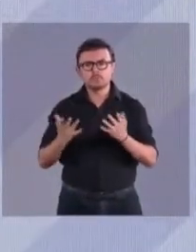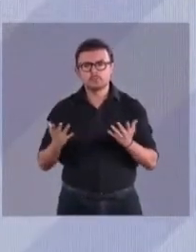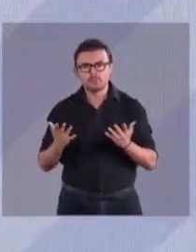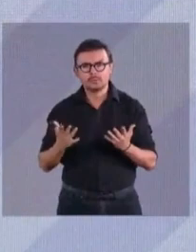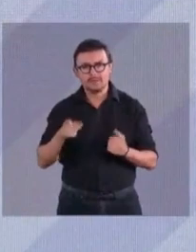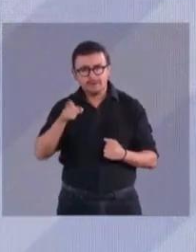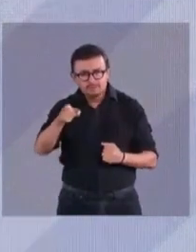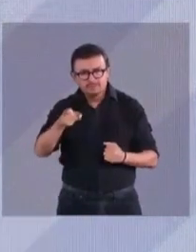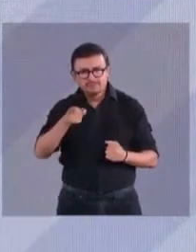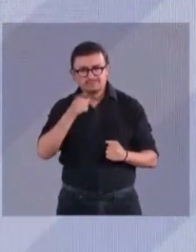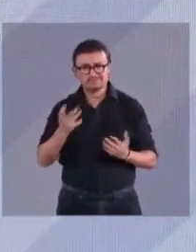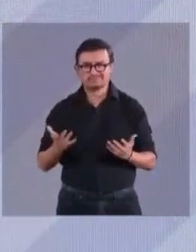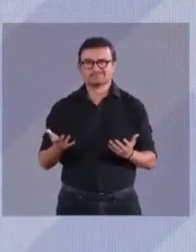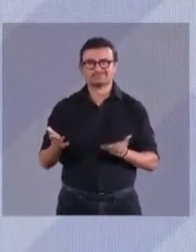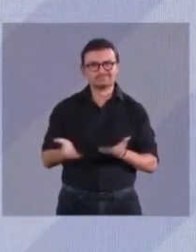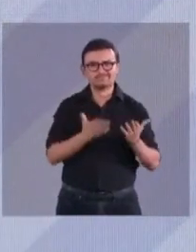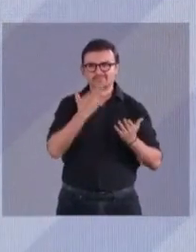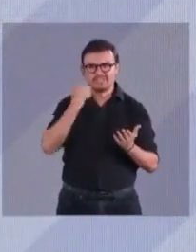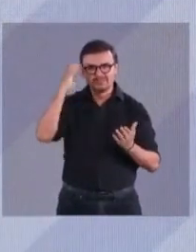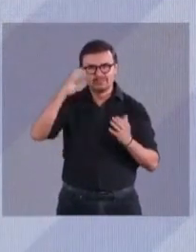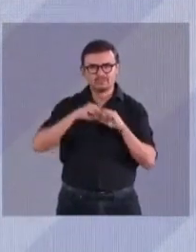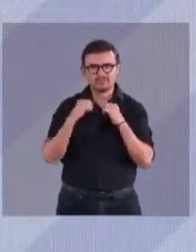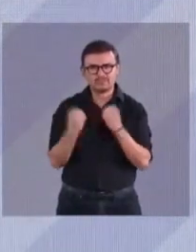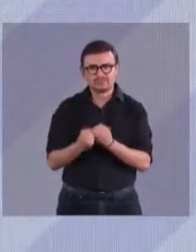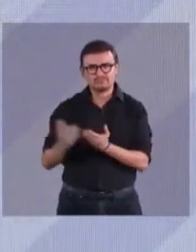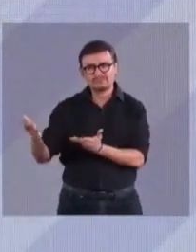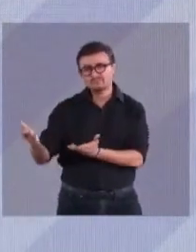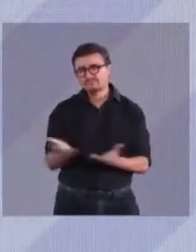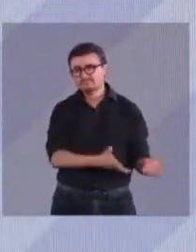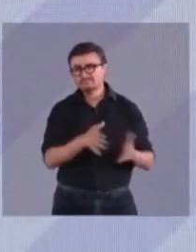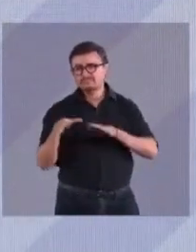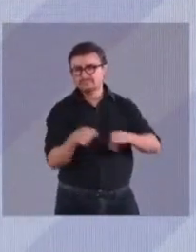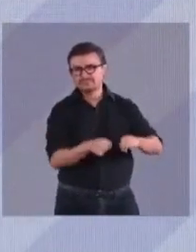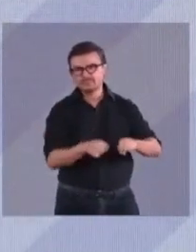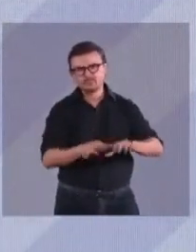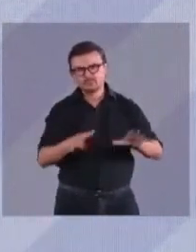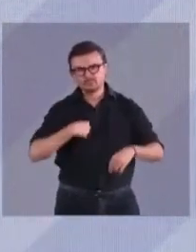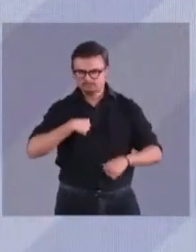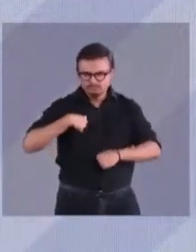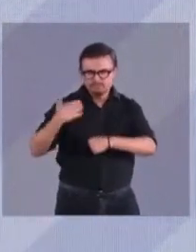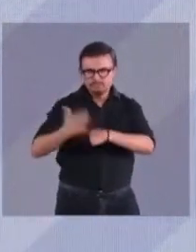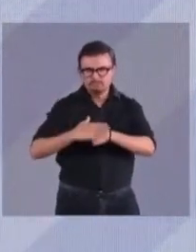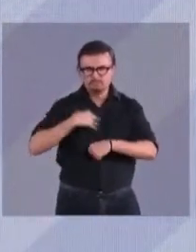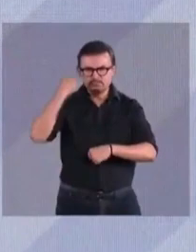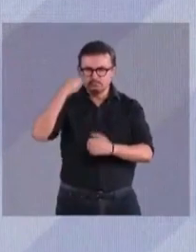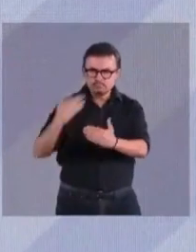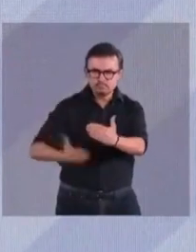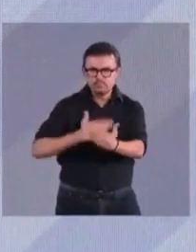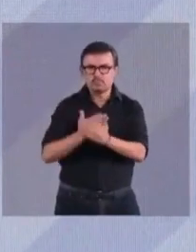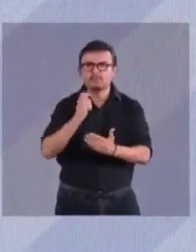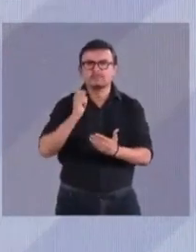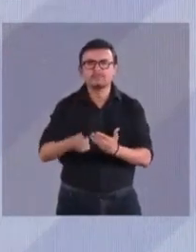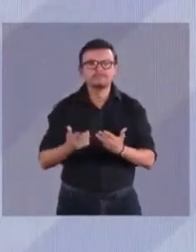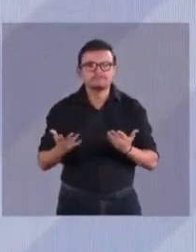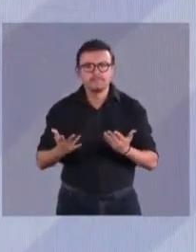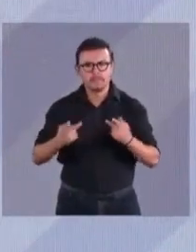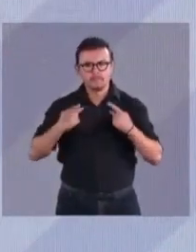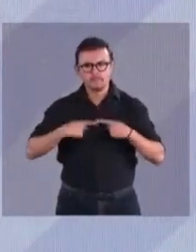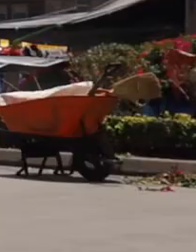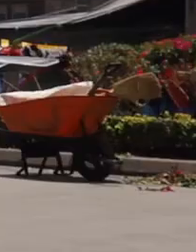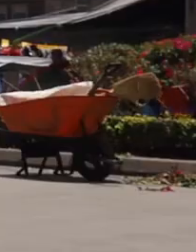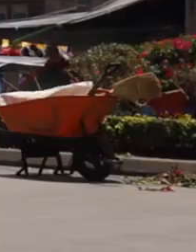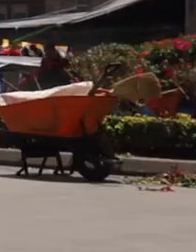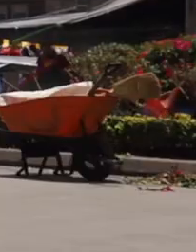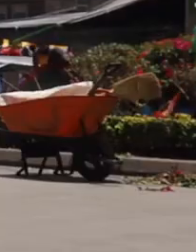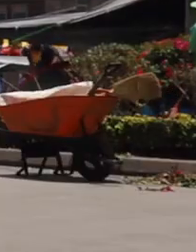el país al crimen organizado. Yo propongo una nueva estrategia de seguridad. Se acabaron los abrazos a los